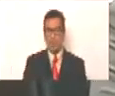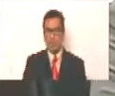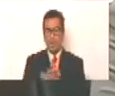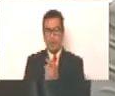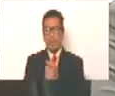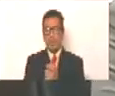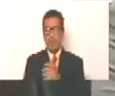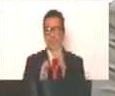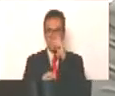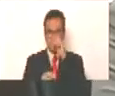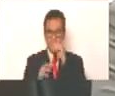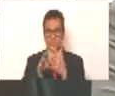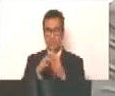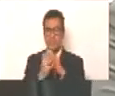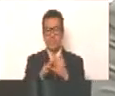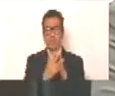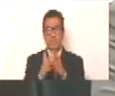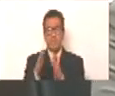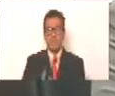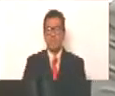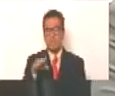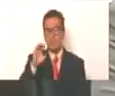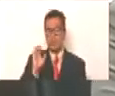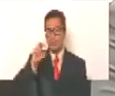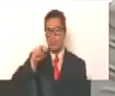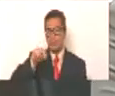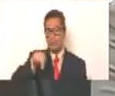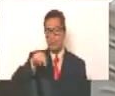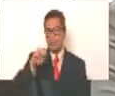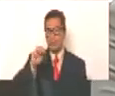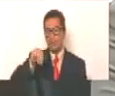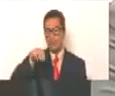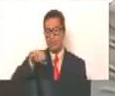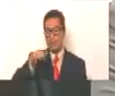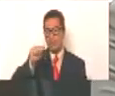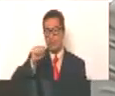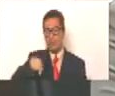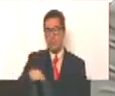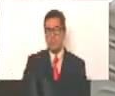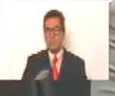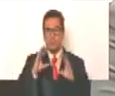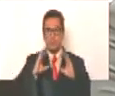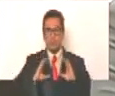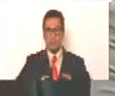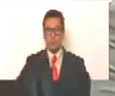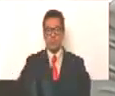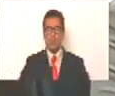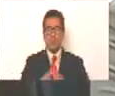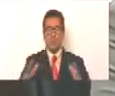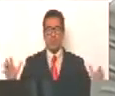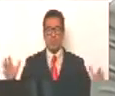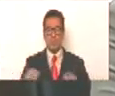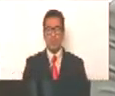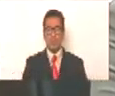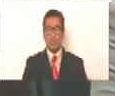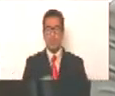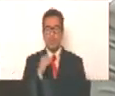comuneras. Emma, quiero levantar con tu grande cuerpo y tu inmensa geografía de obrera,